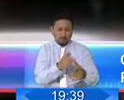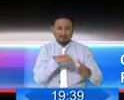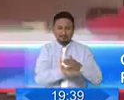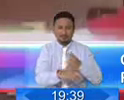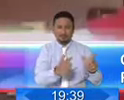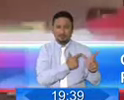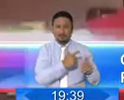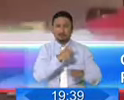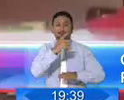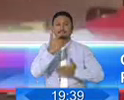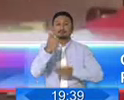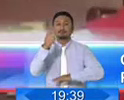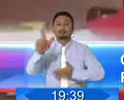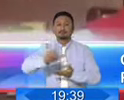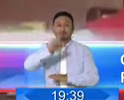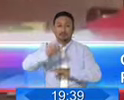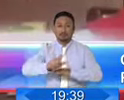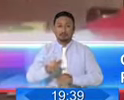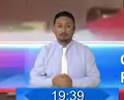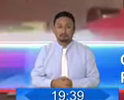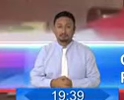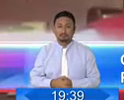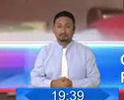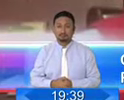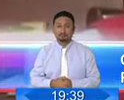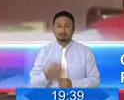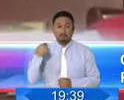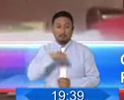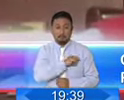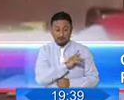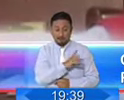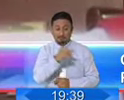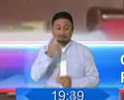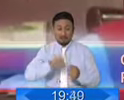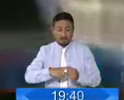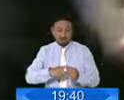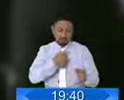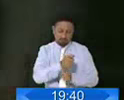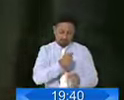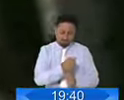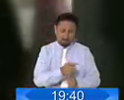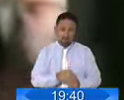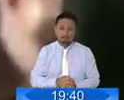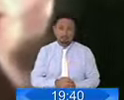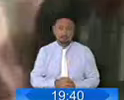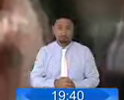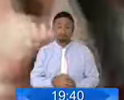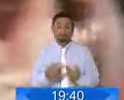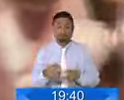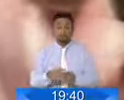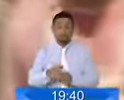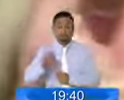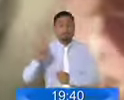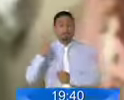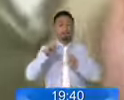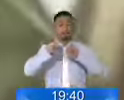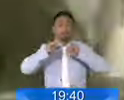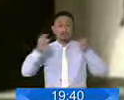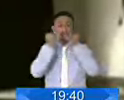Lima. Quito fue víctima de la represión feroz de los españoles el 2 de agosto del año siguiente. Así se vivió el primer grito